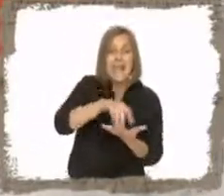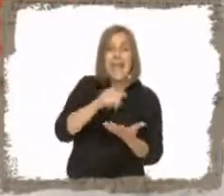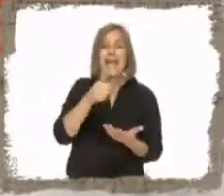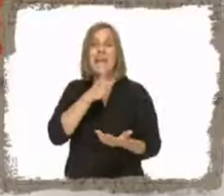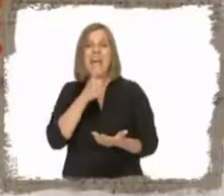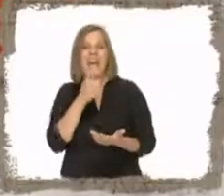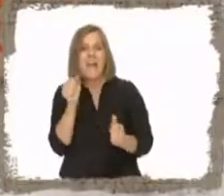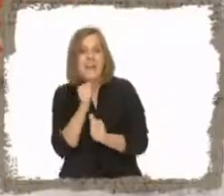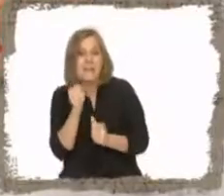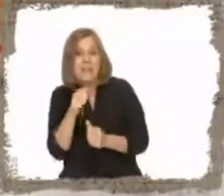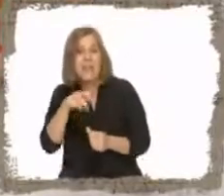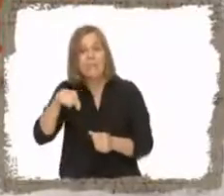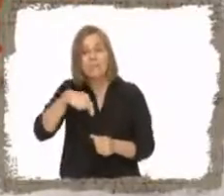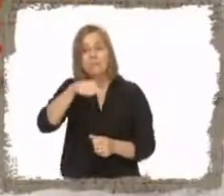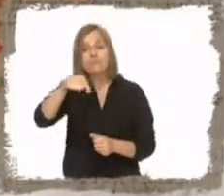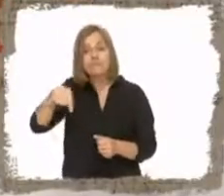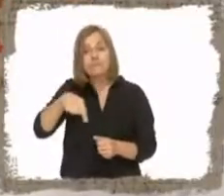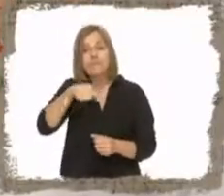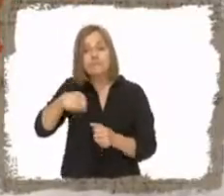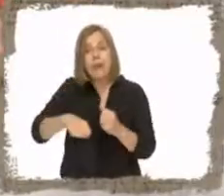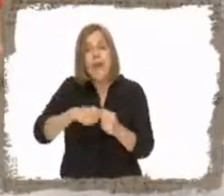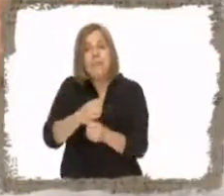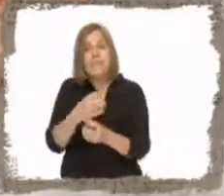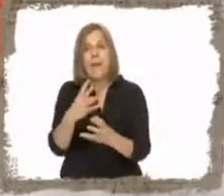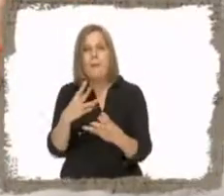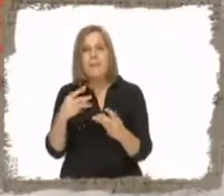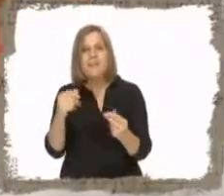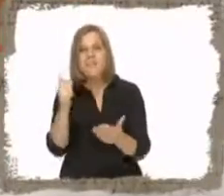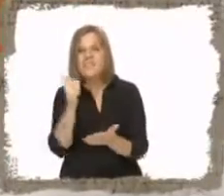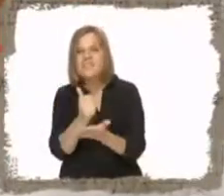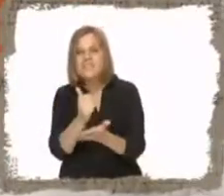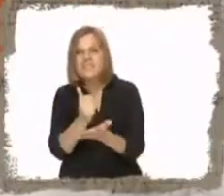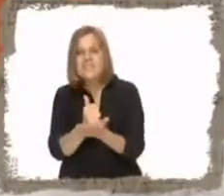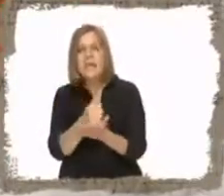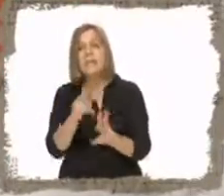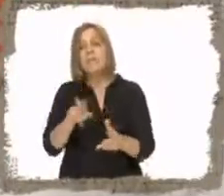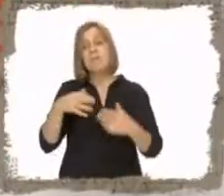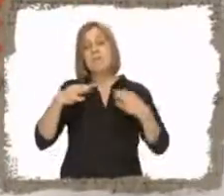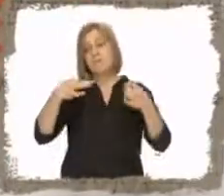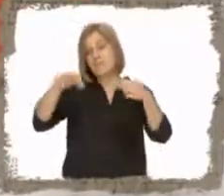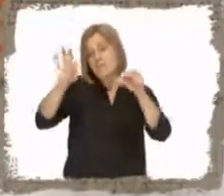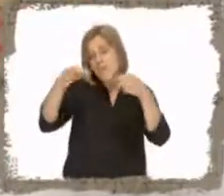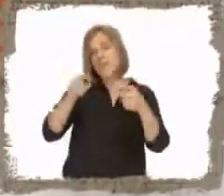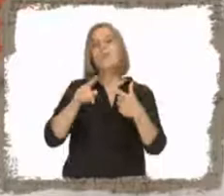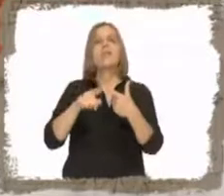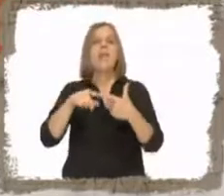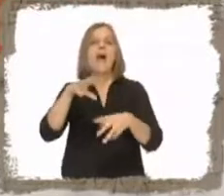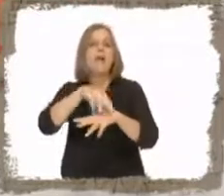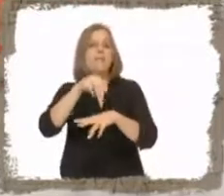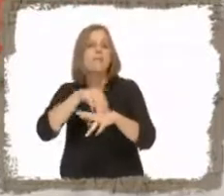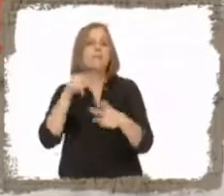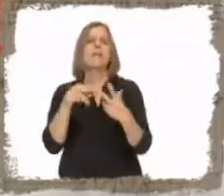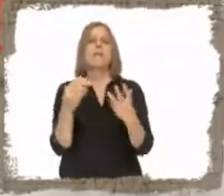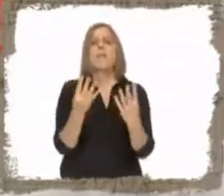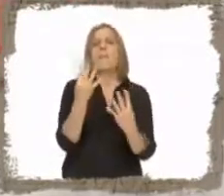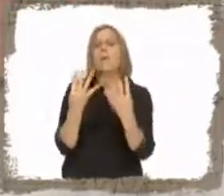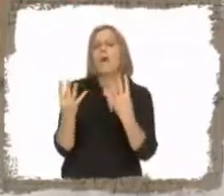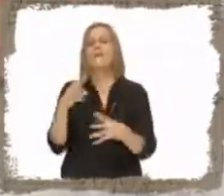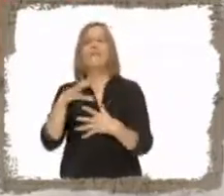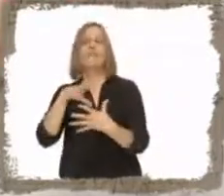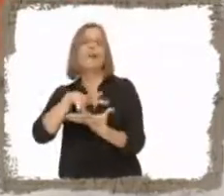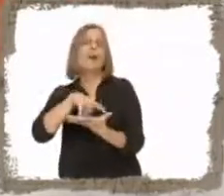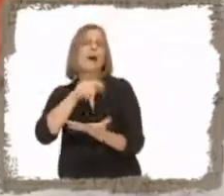agua fría y revolver hasta que se forme una pasta. También puedes usar telas, tierra,